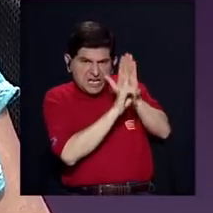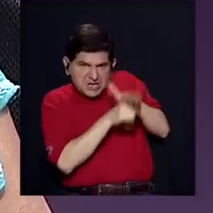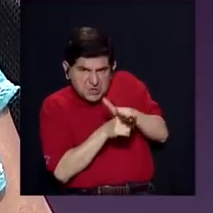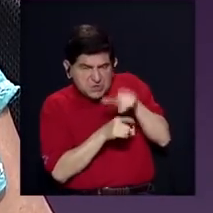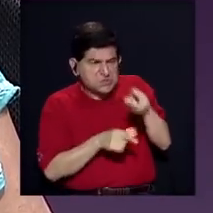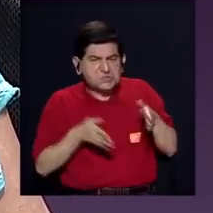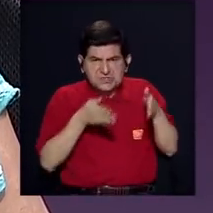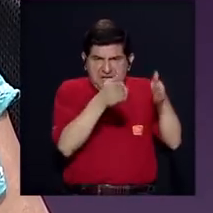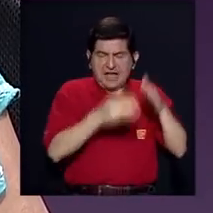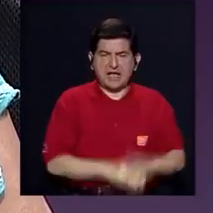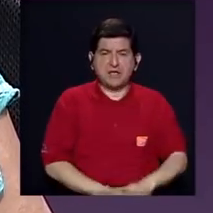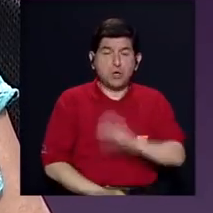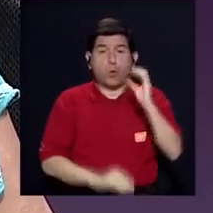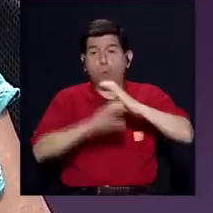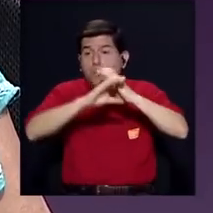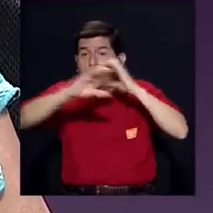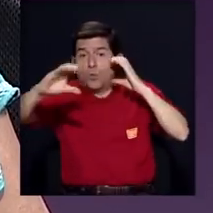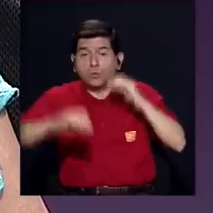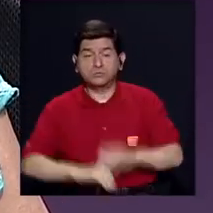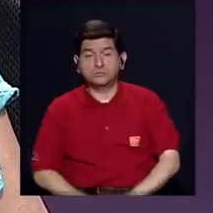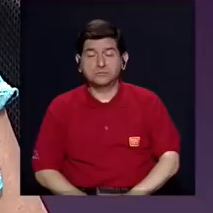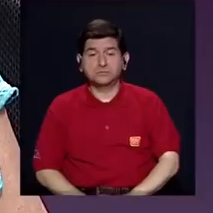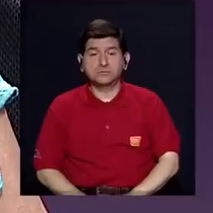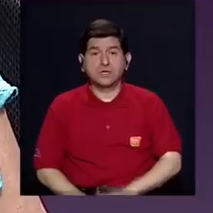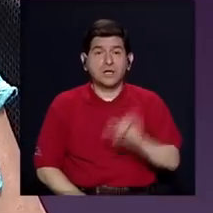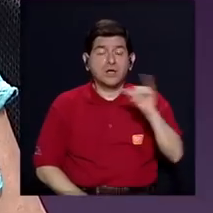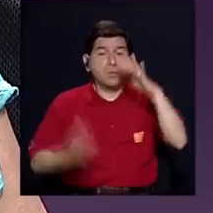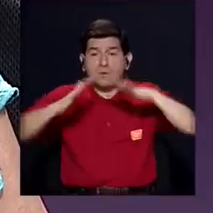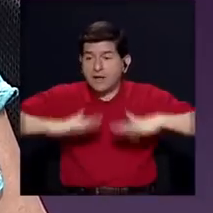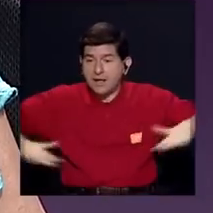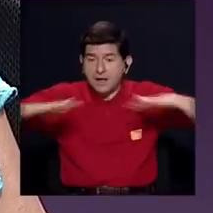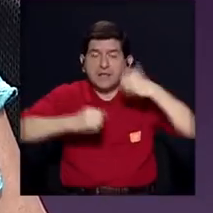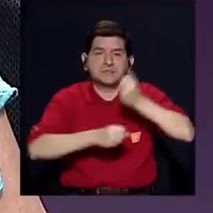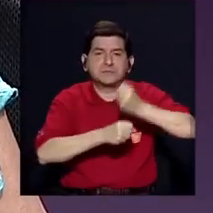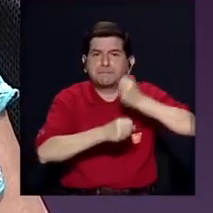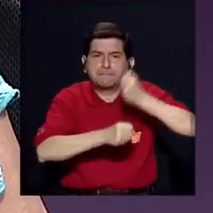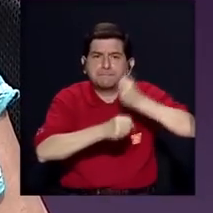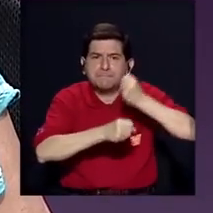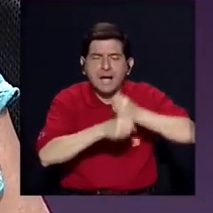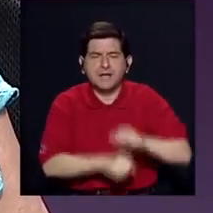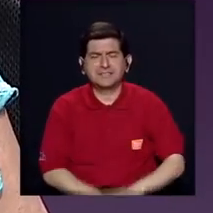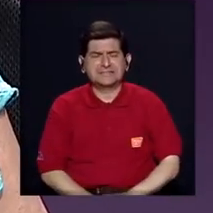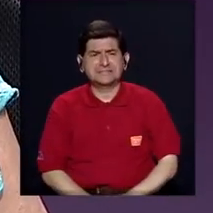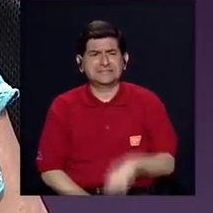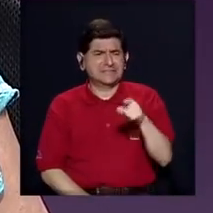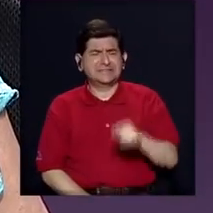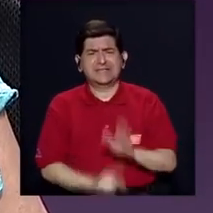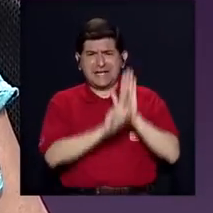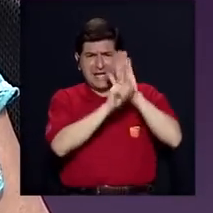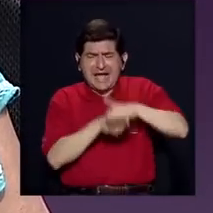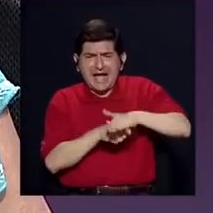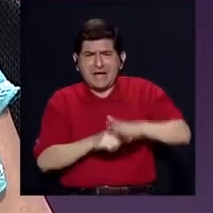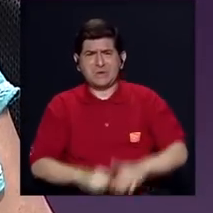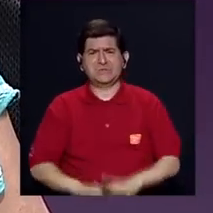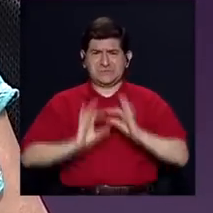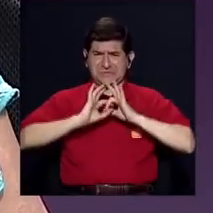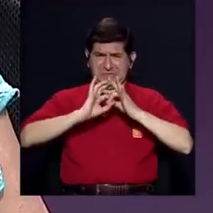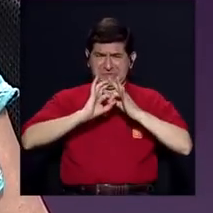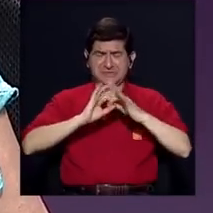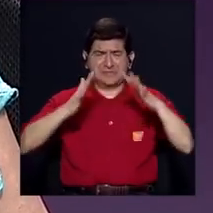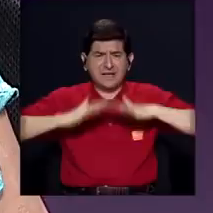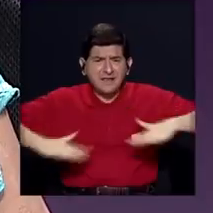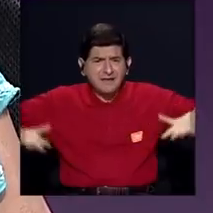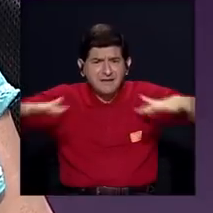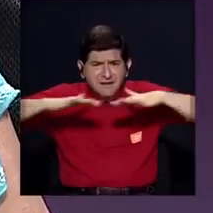en los autobuses estamos en los espacios laborales también sufriendo acoso sexual estamos en los